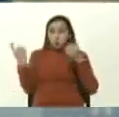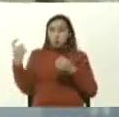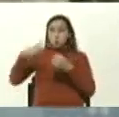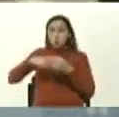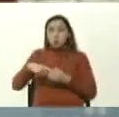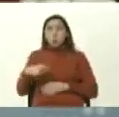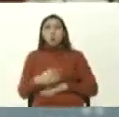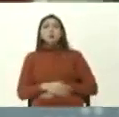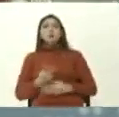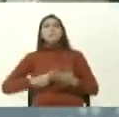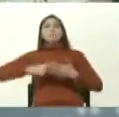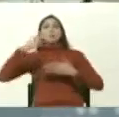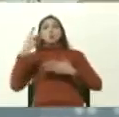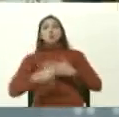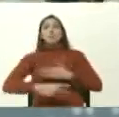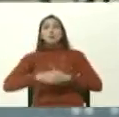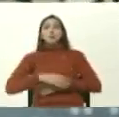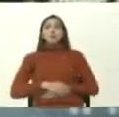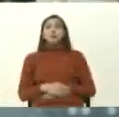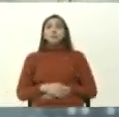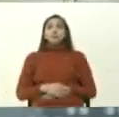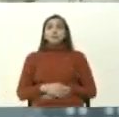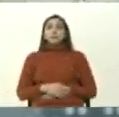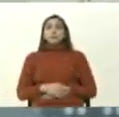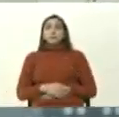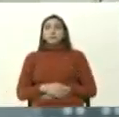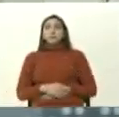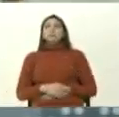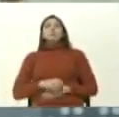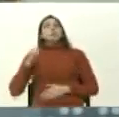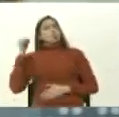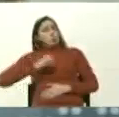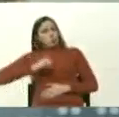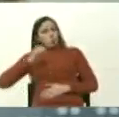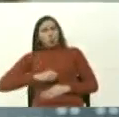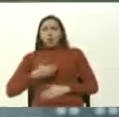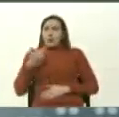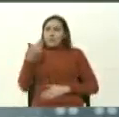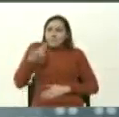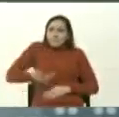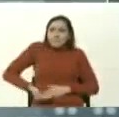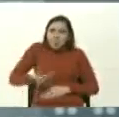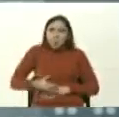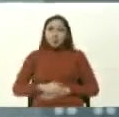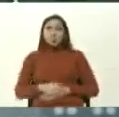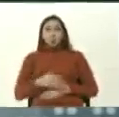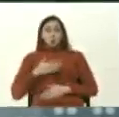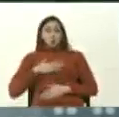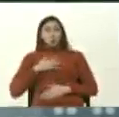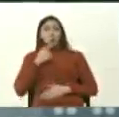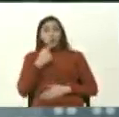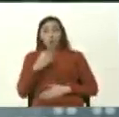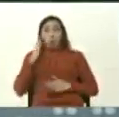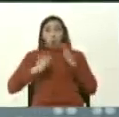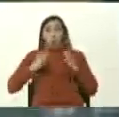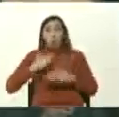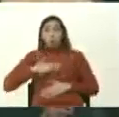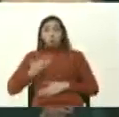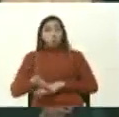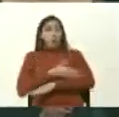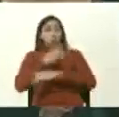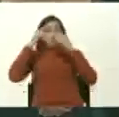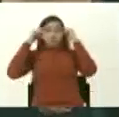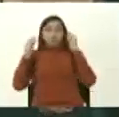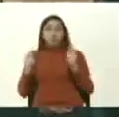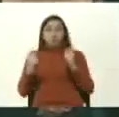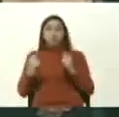Adelante, José. Sí, hermana vicepresidenta, es muy importante. Yo lo digo como atleta que fui en